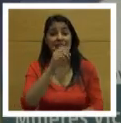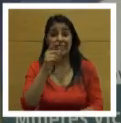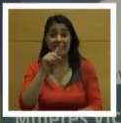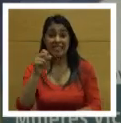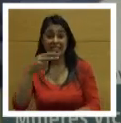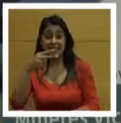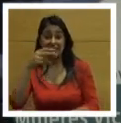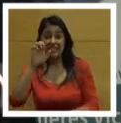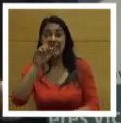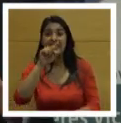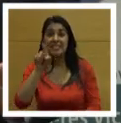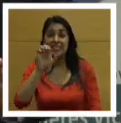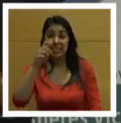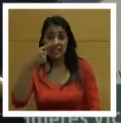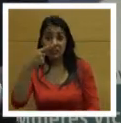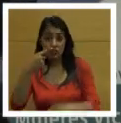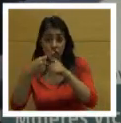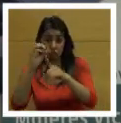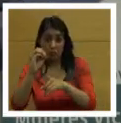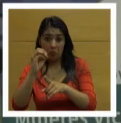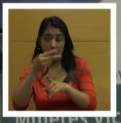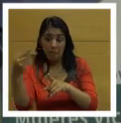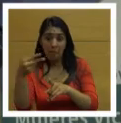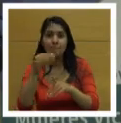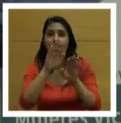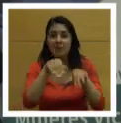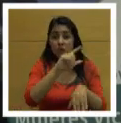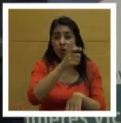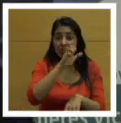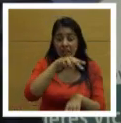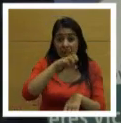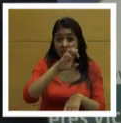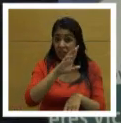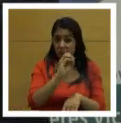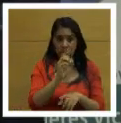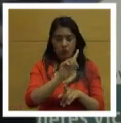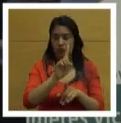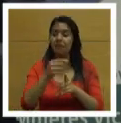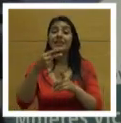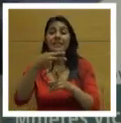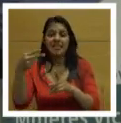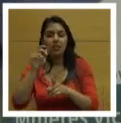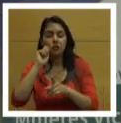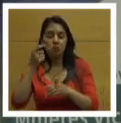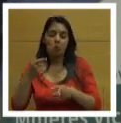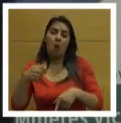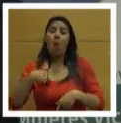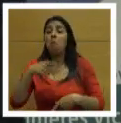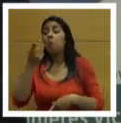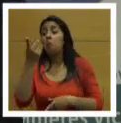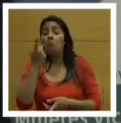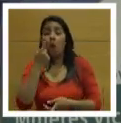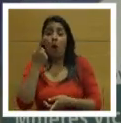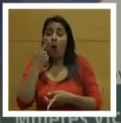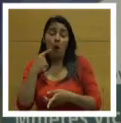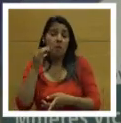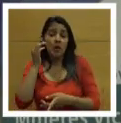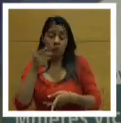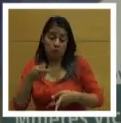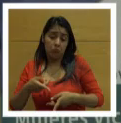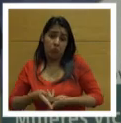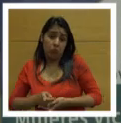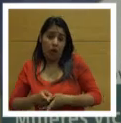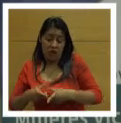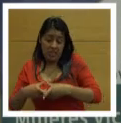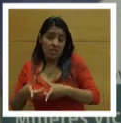Sexo es lo que nos define desde un punto de vista biológico. ¿Ah? Yo soy hombre, tengo genitales masculinos, y usted es mujer y tiene genitales